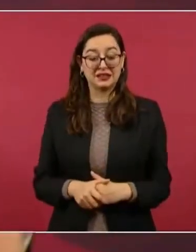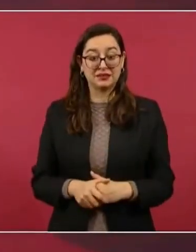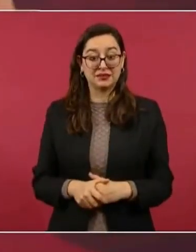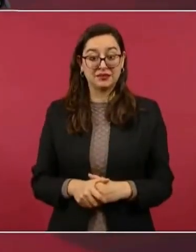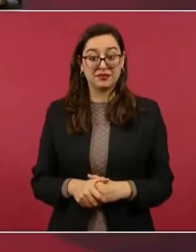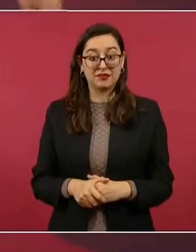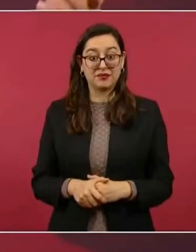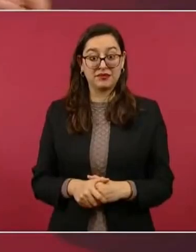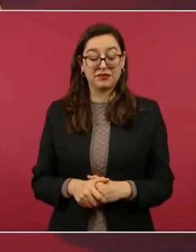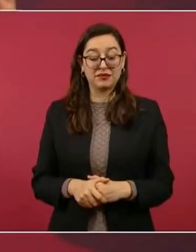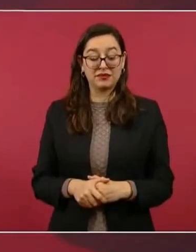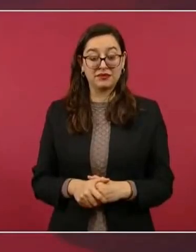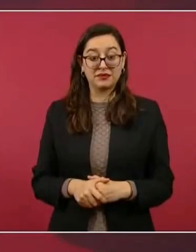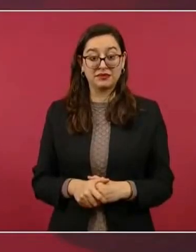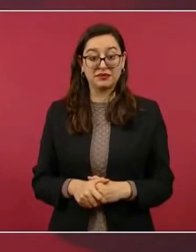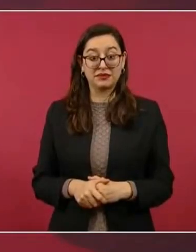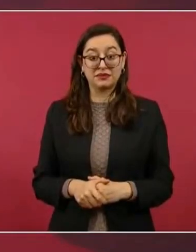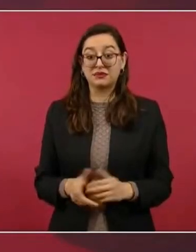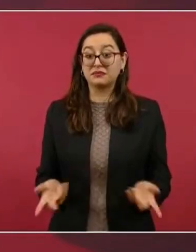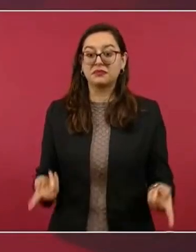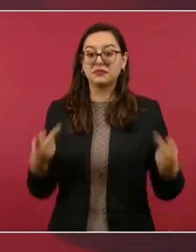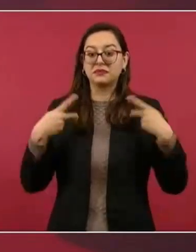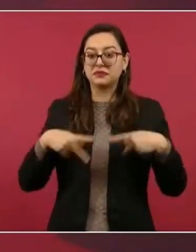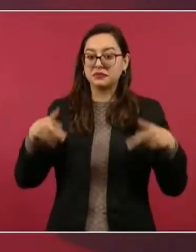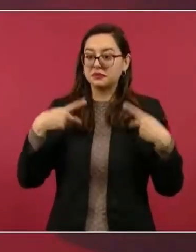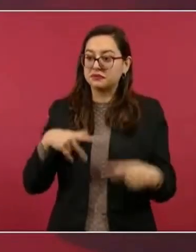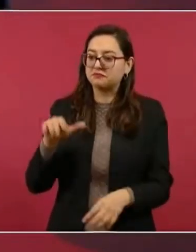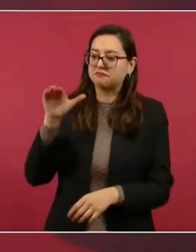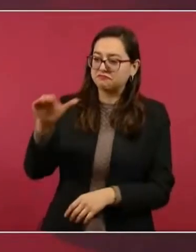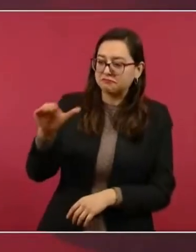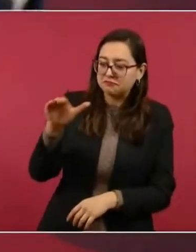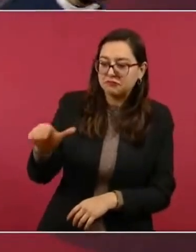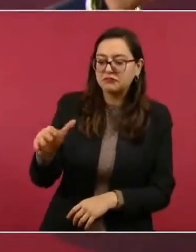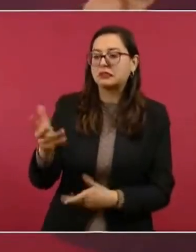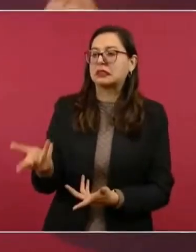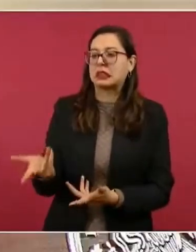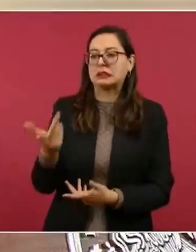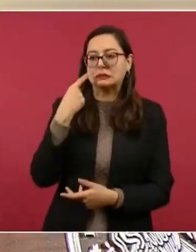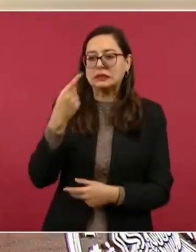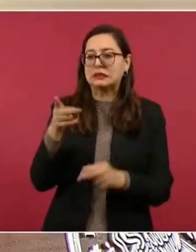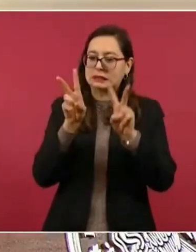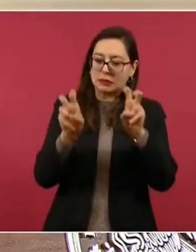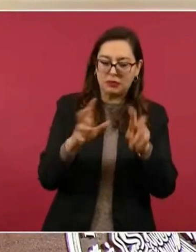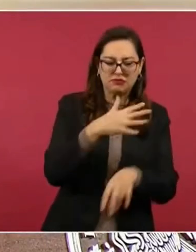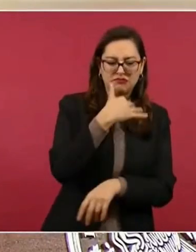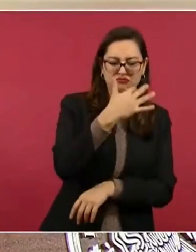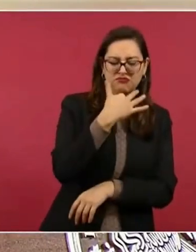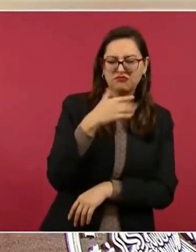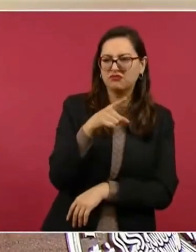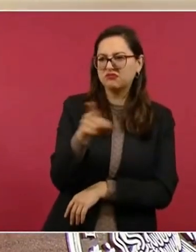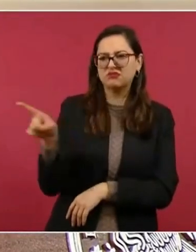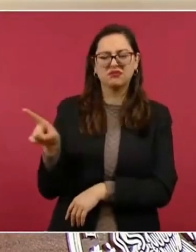Es más, no se entiende cuando uno habla de corrupción.